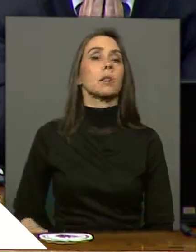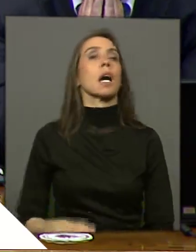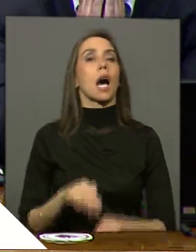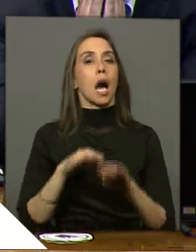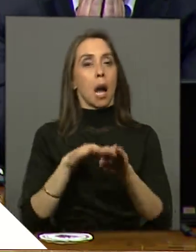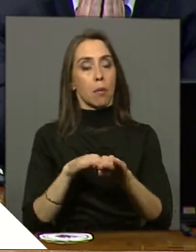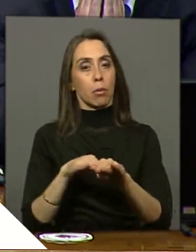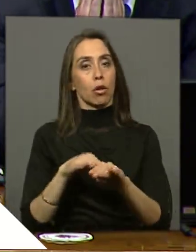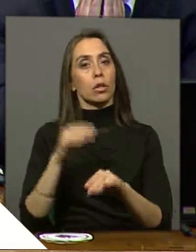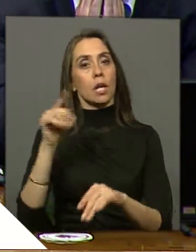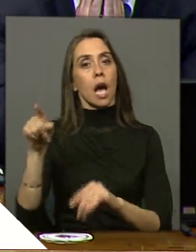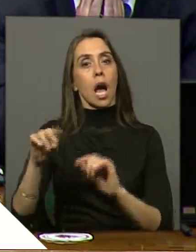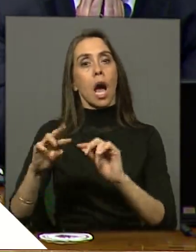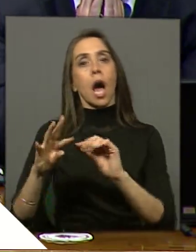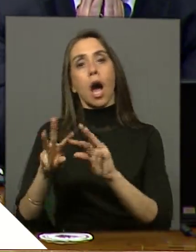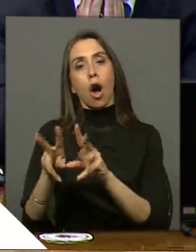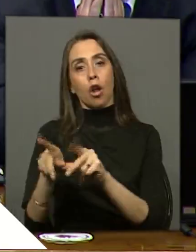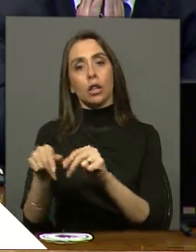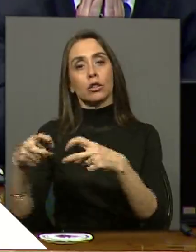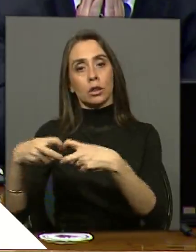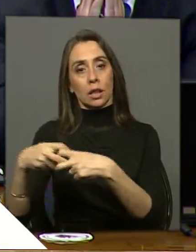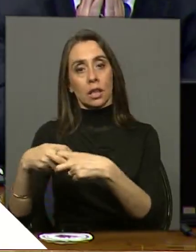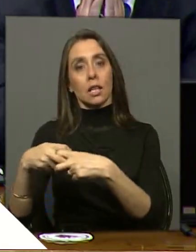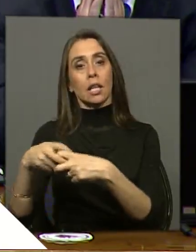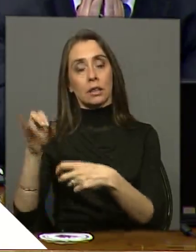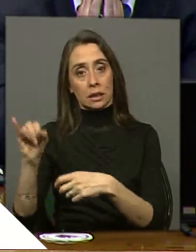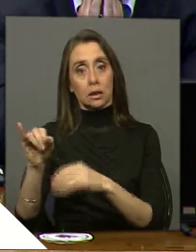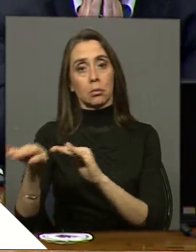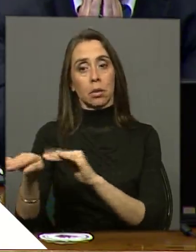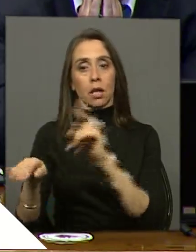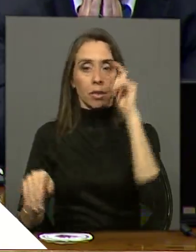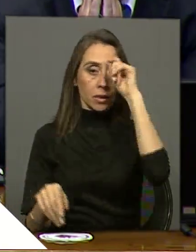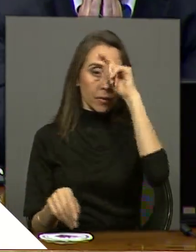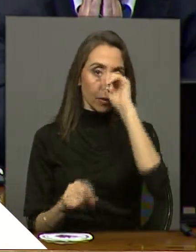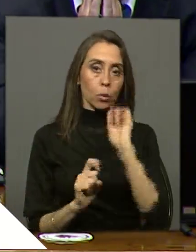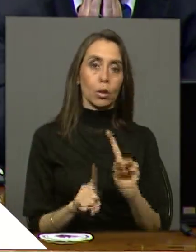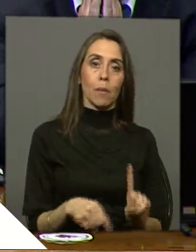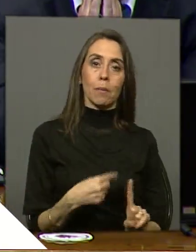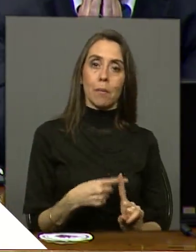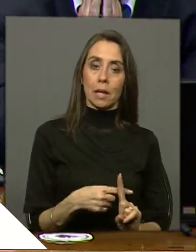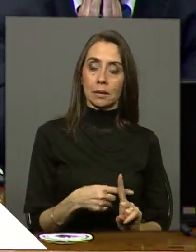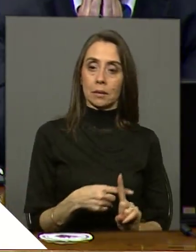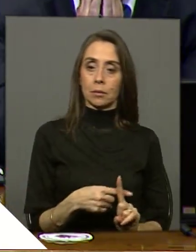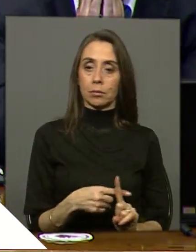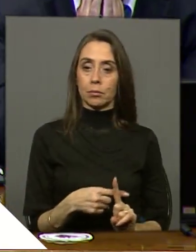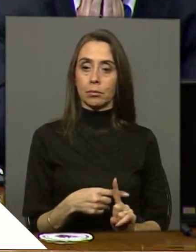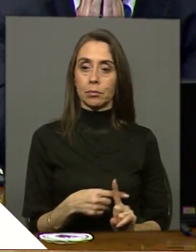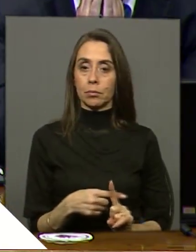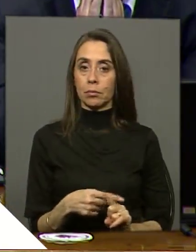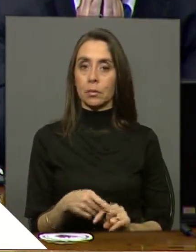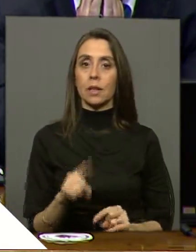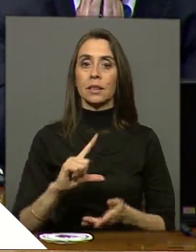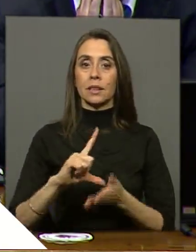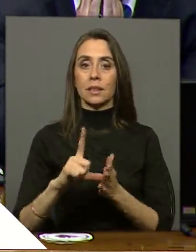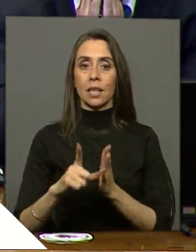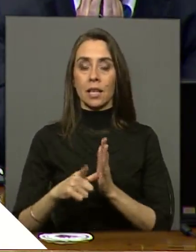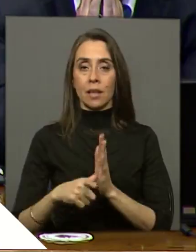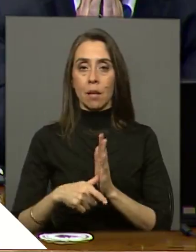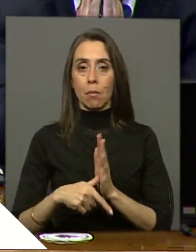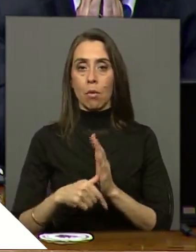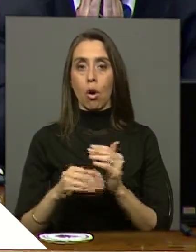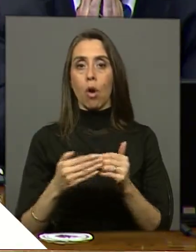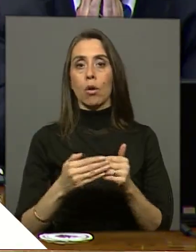iniciativas de una organización sindical como corresponde, pero tienen una dificultad también adicional. Y es que si esto demora más su